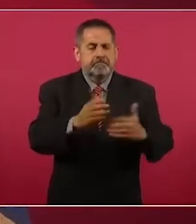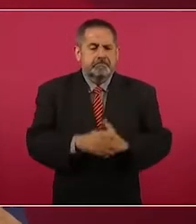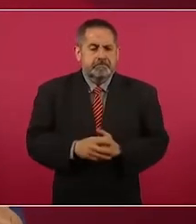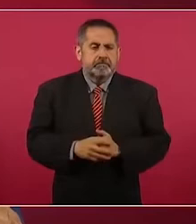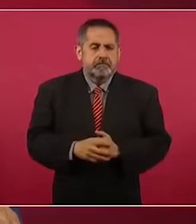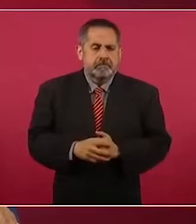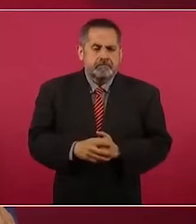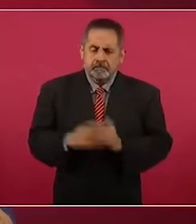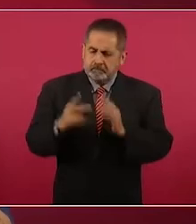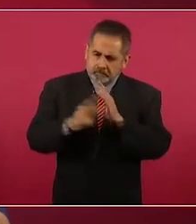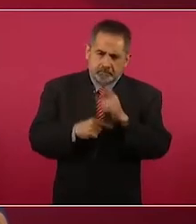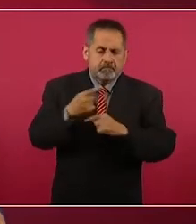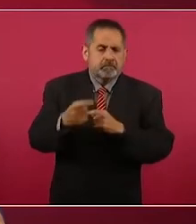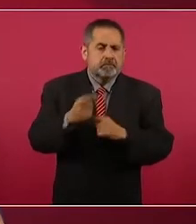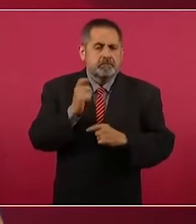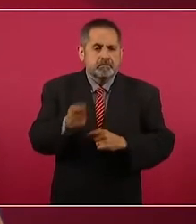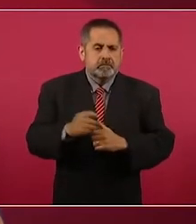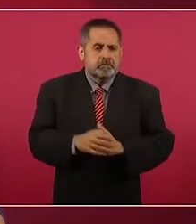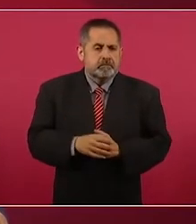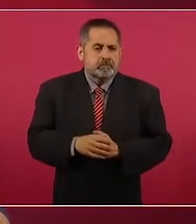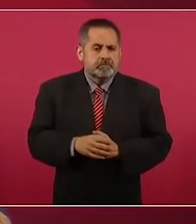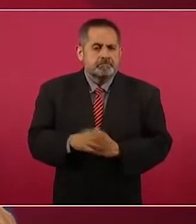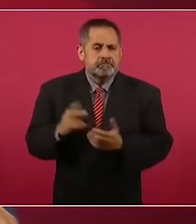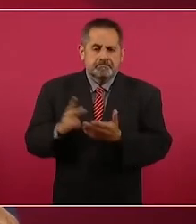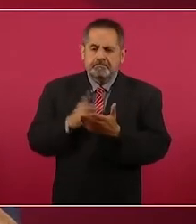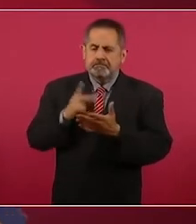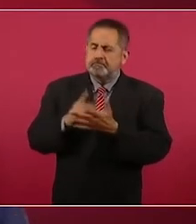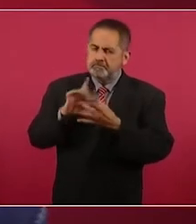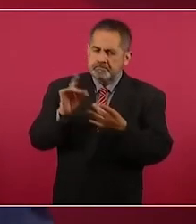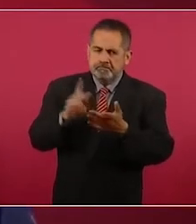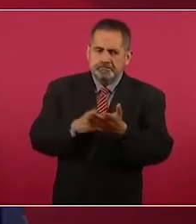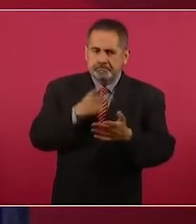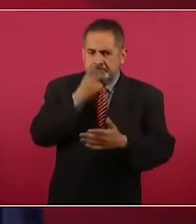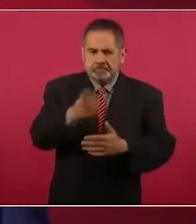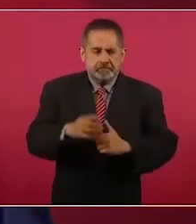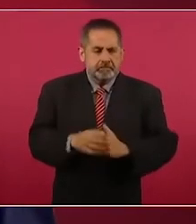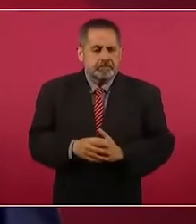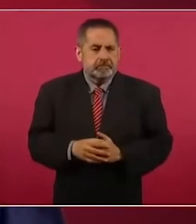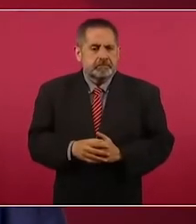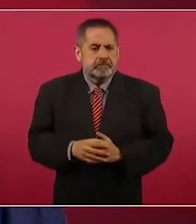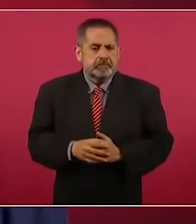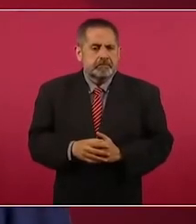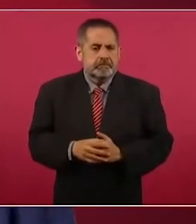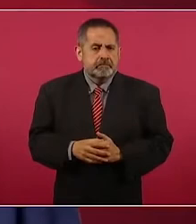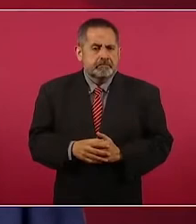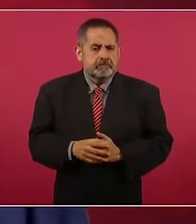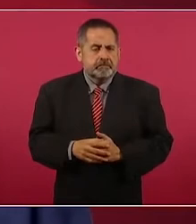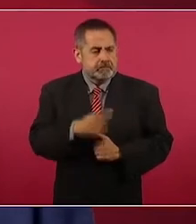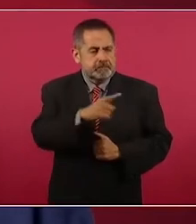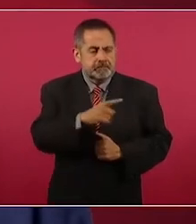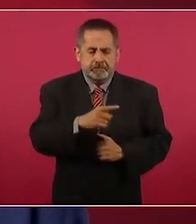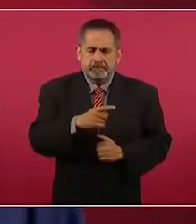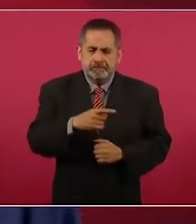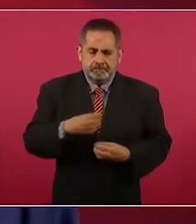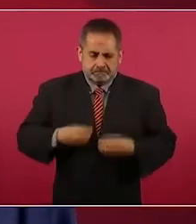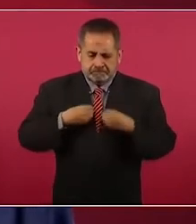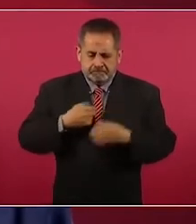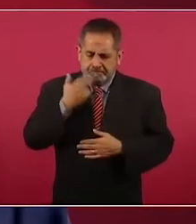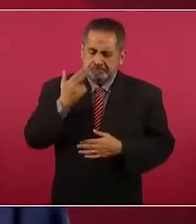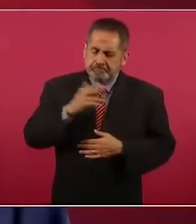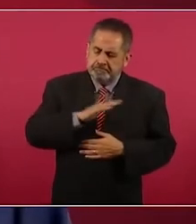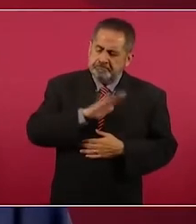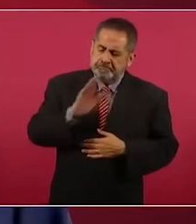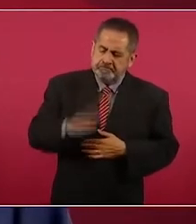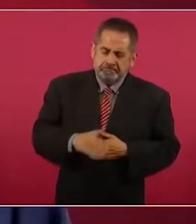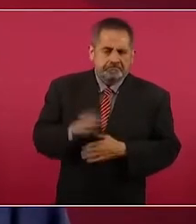Volvemos a repetir lo que ya hemos dicho, que dieron su vida en cumplimiento de su